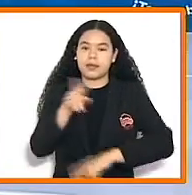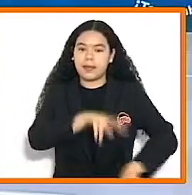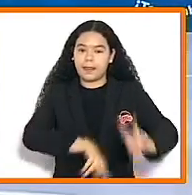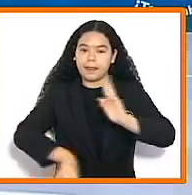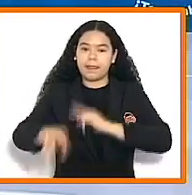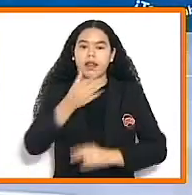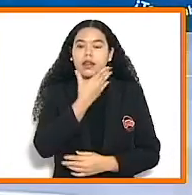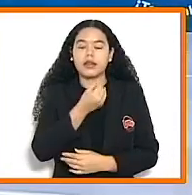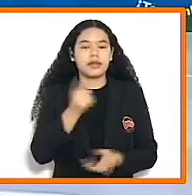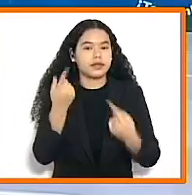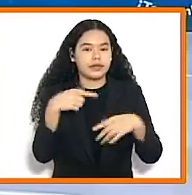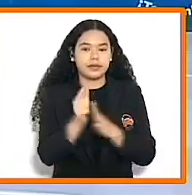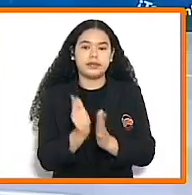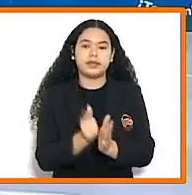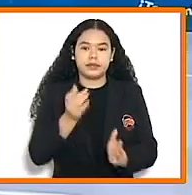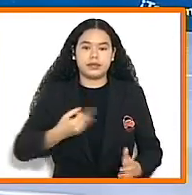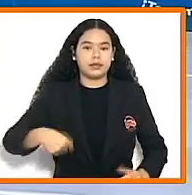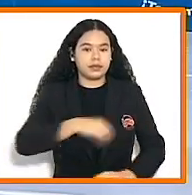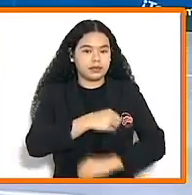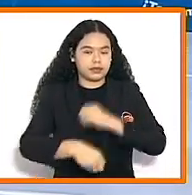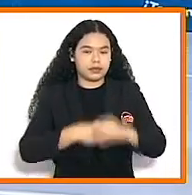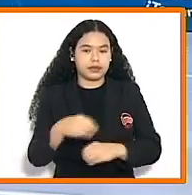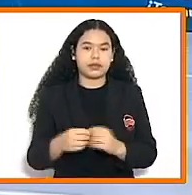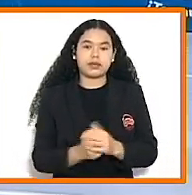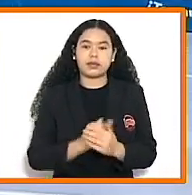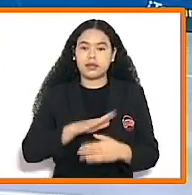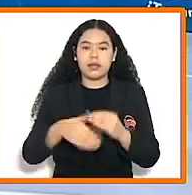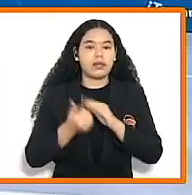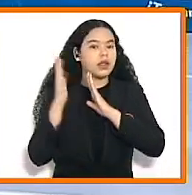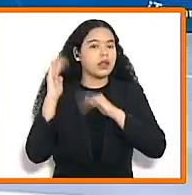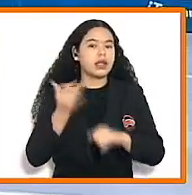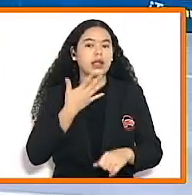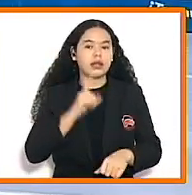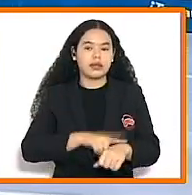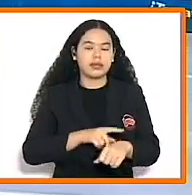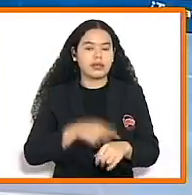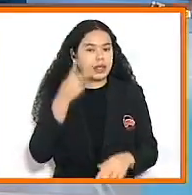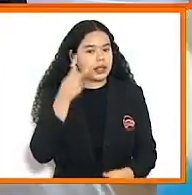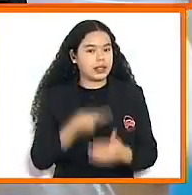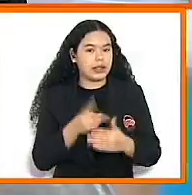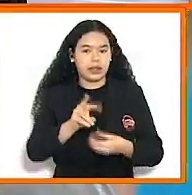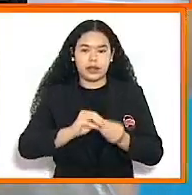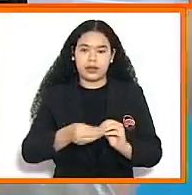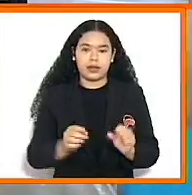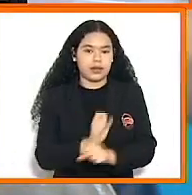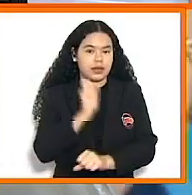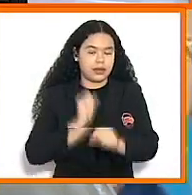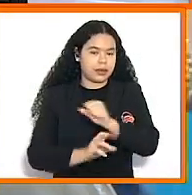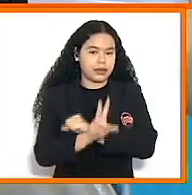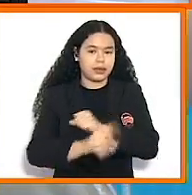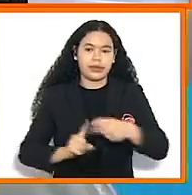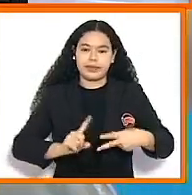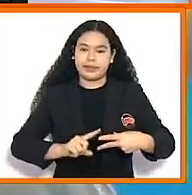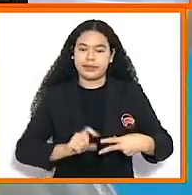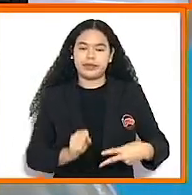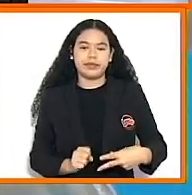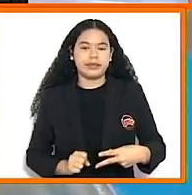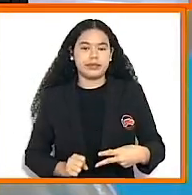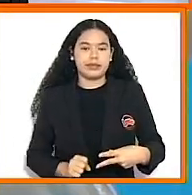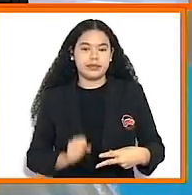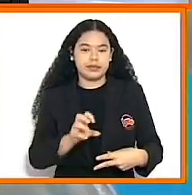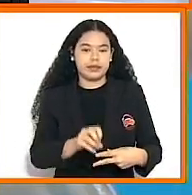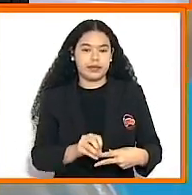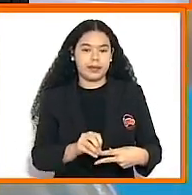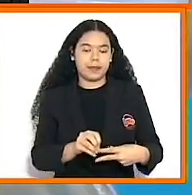certificar cada uno de nuestros juegos. Te deseo mucha suerte porque se vienen tus dos números ganadores para premiados y el primero es el